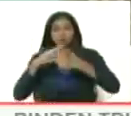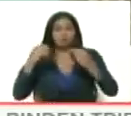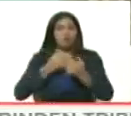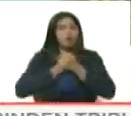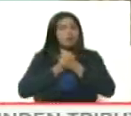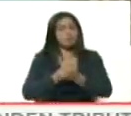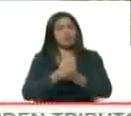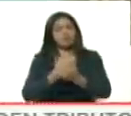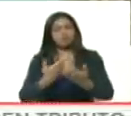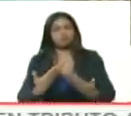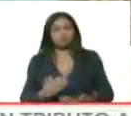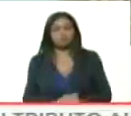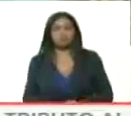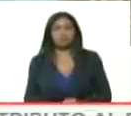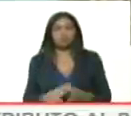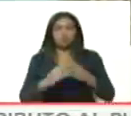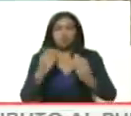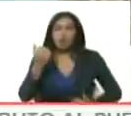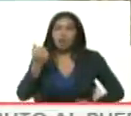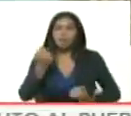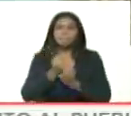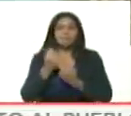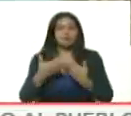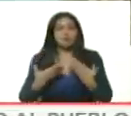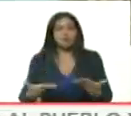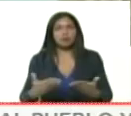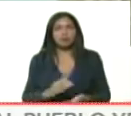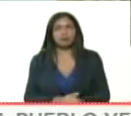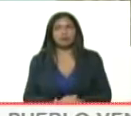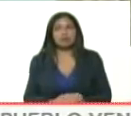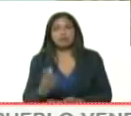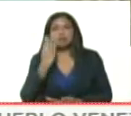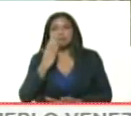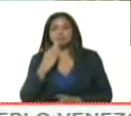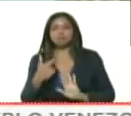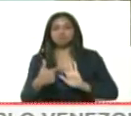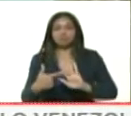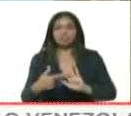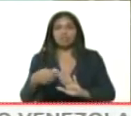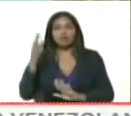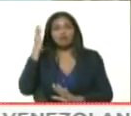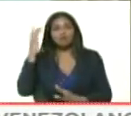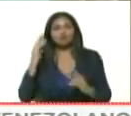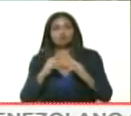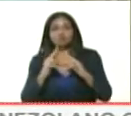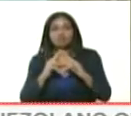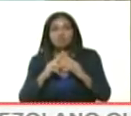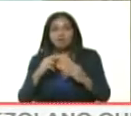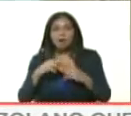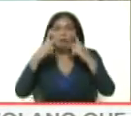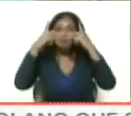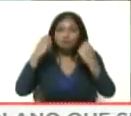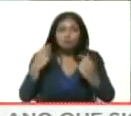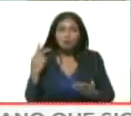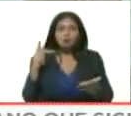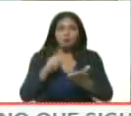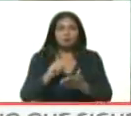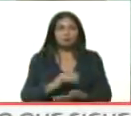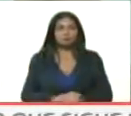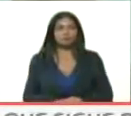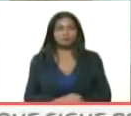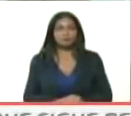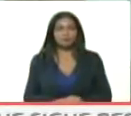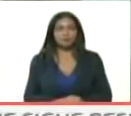amor, con toda su solidaridad, su experticia, su conocimiento, para estar